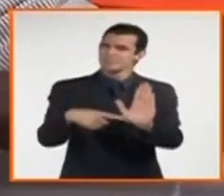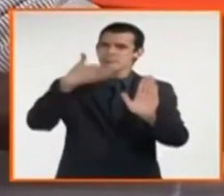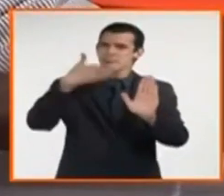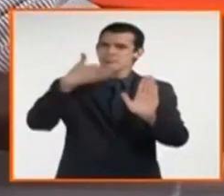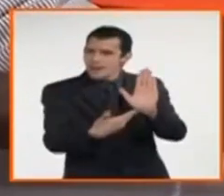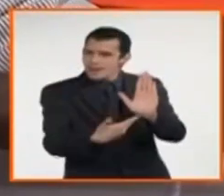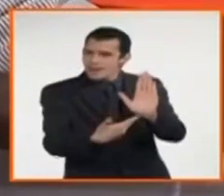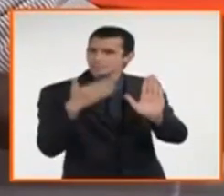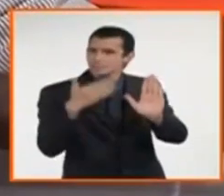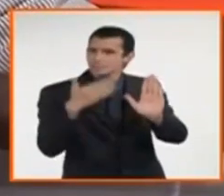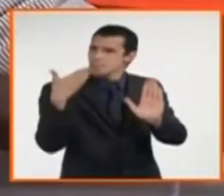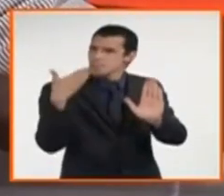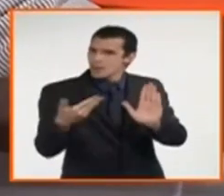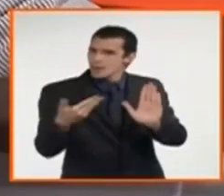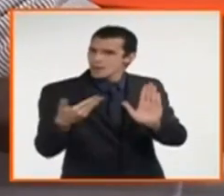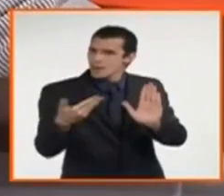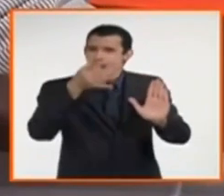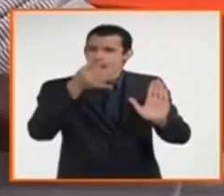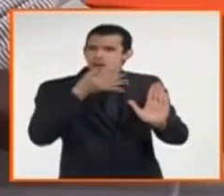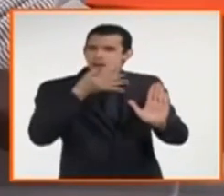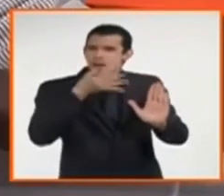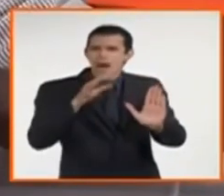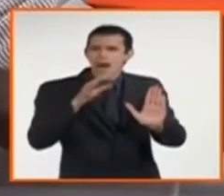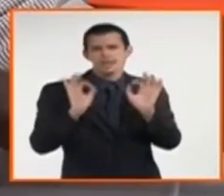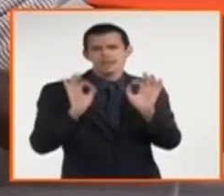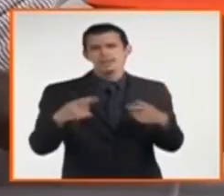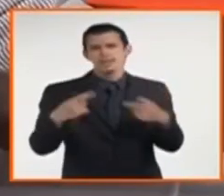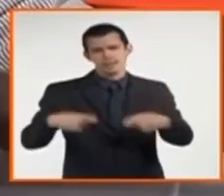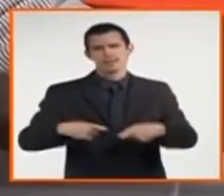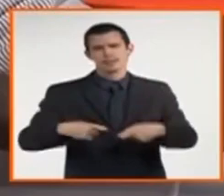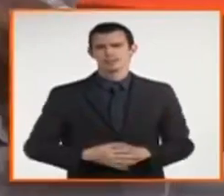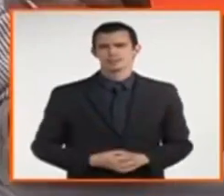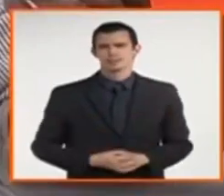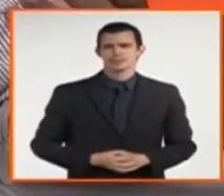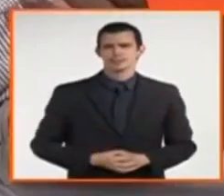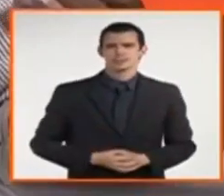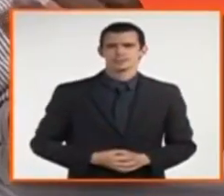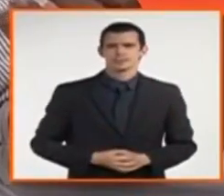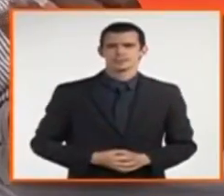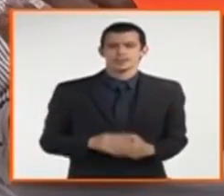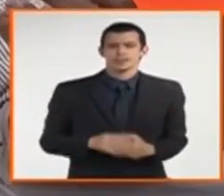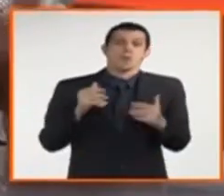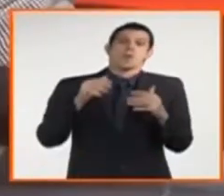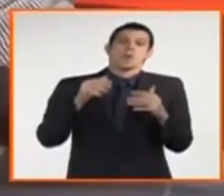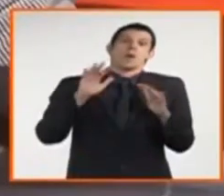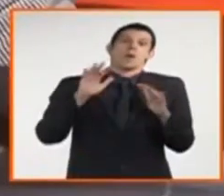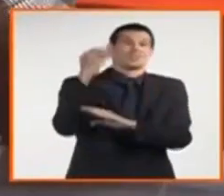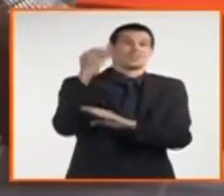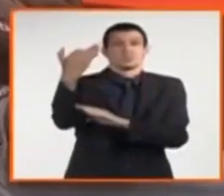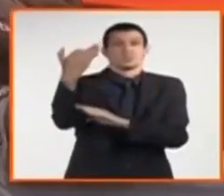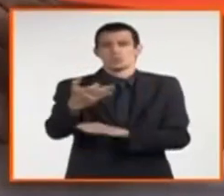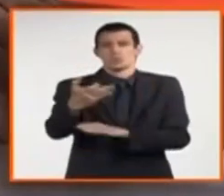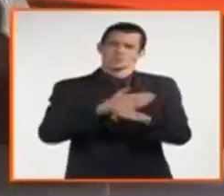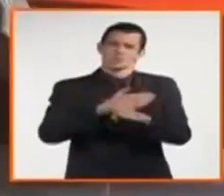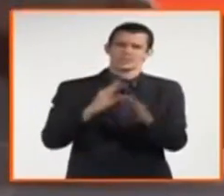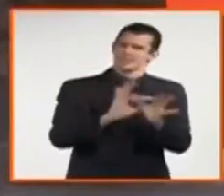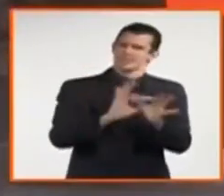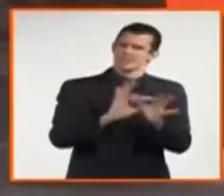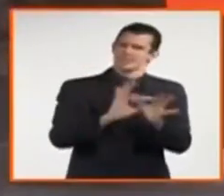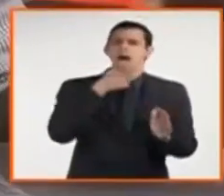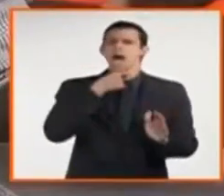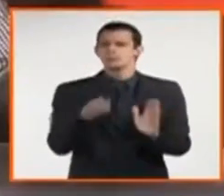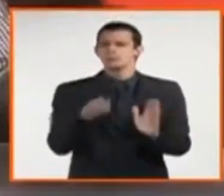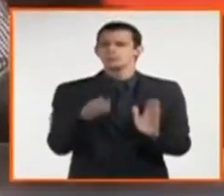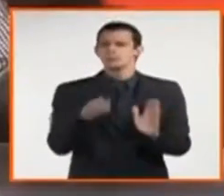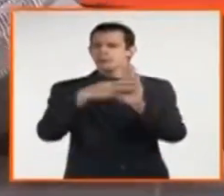el día que exista dentro del sistema de educación cubano en varios de sus niveles una asignatura es todo esto es